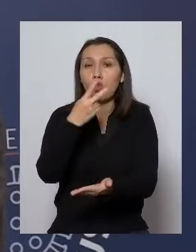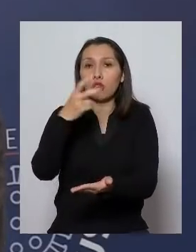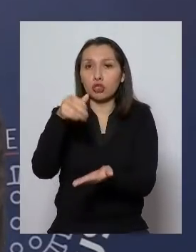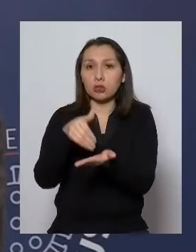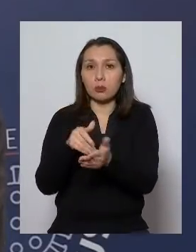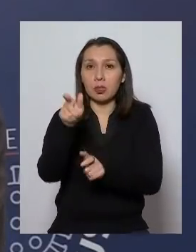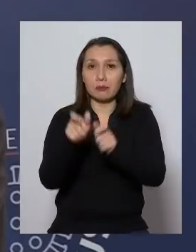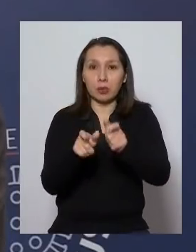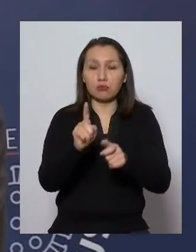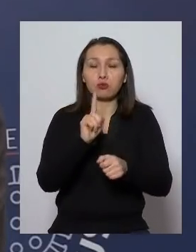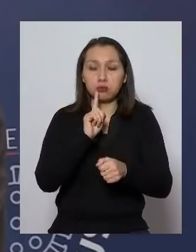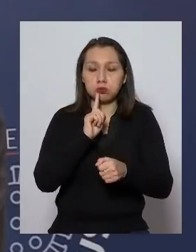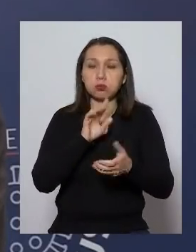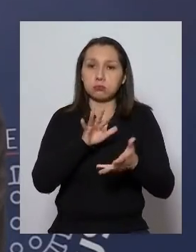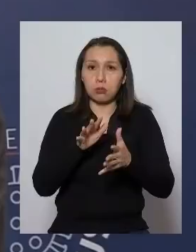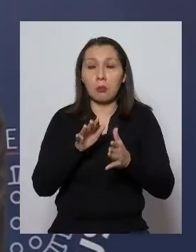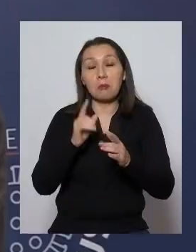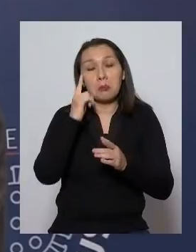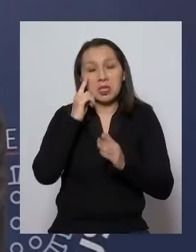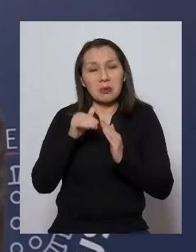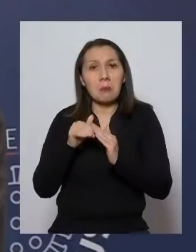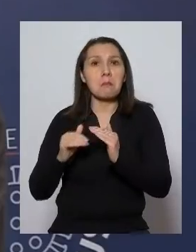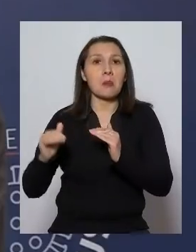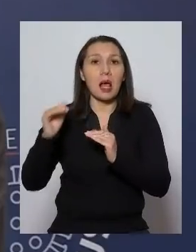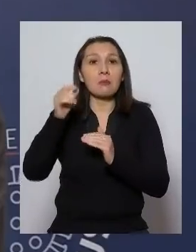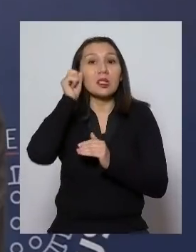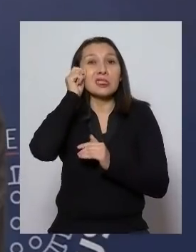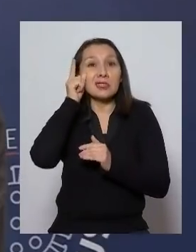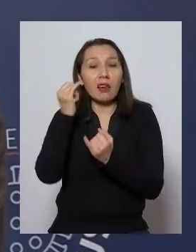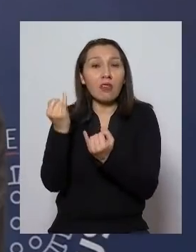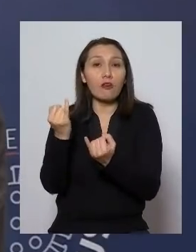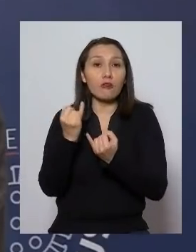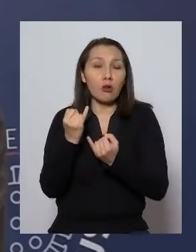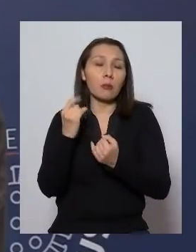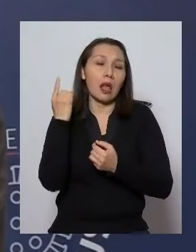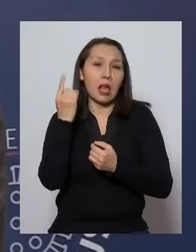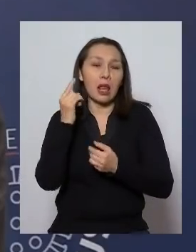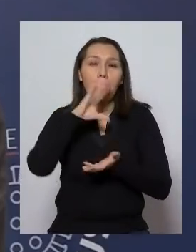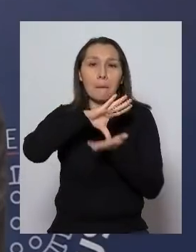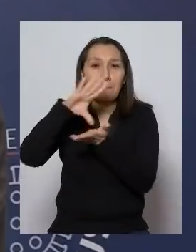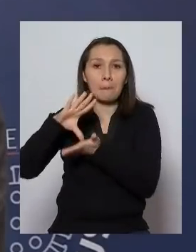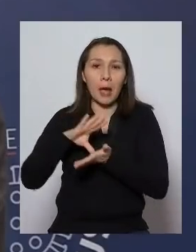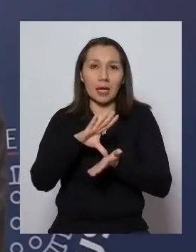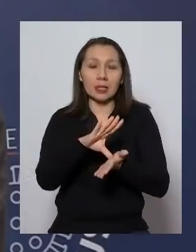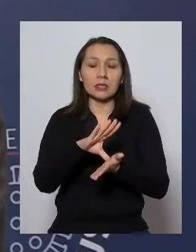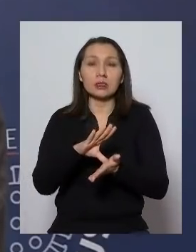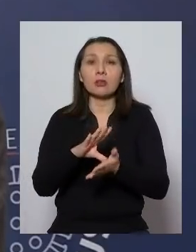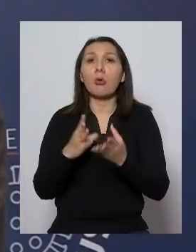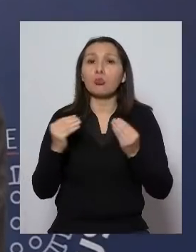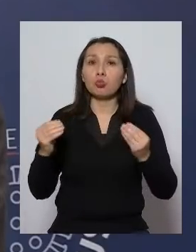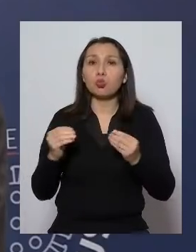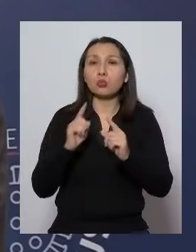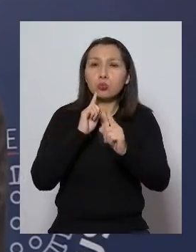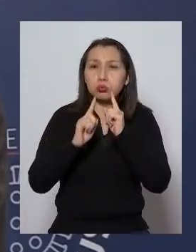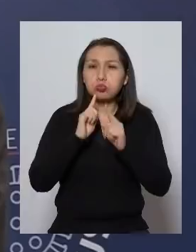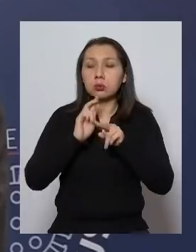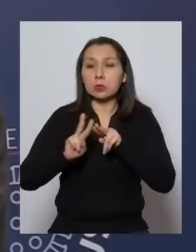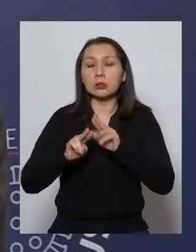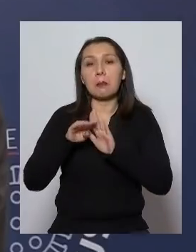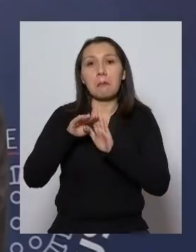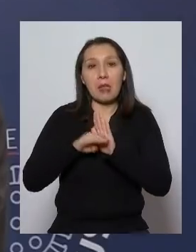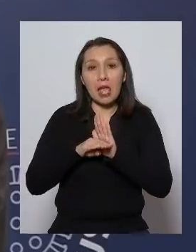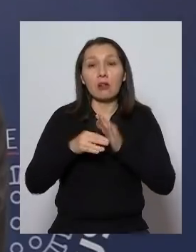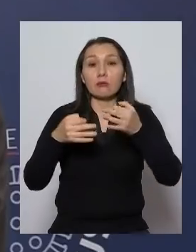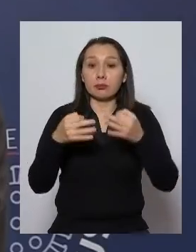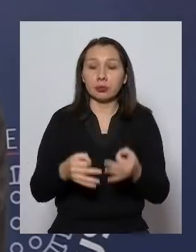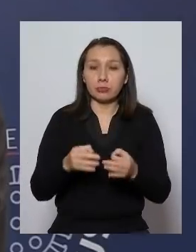5.200.000 casos, que probablemente son muchos más, porque se sabe, en general, los países hacen muchos test, menos que